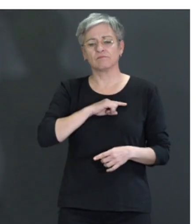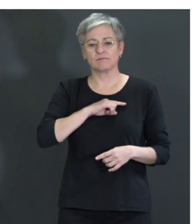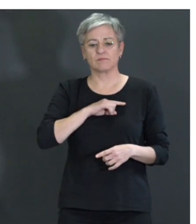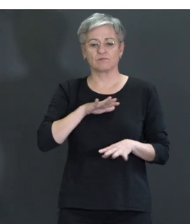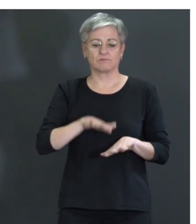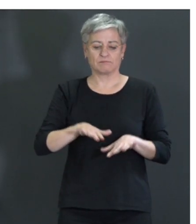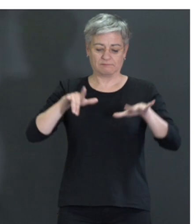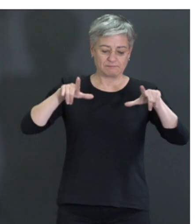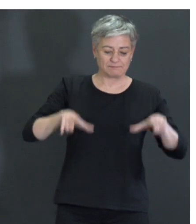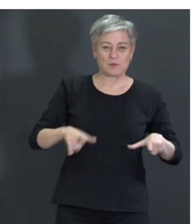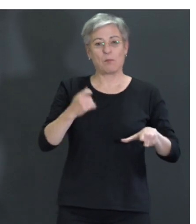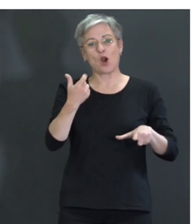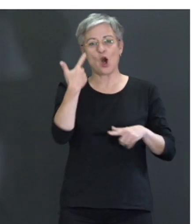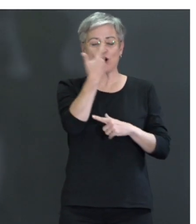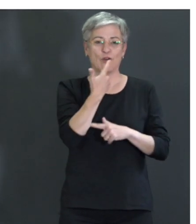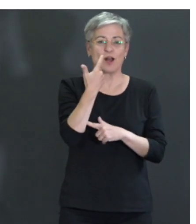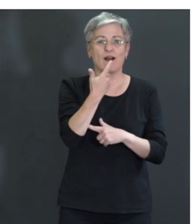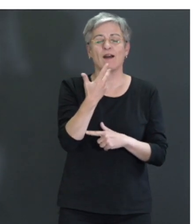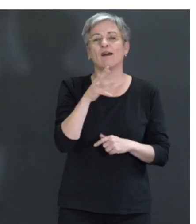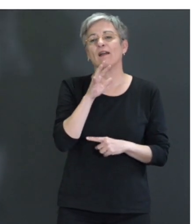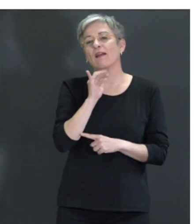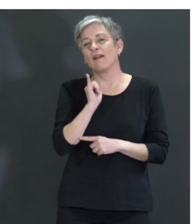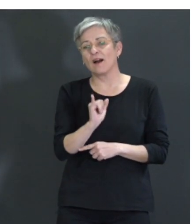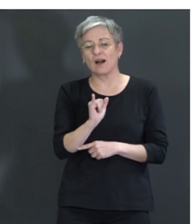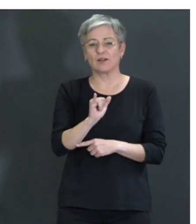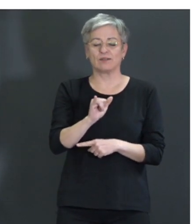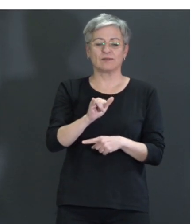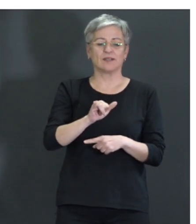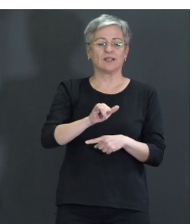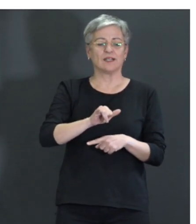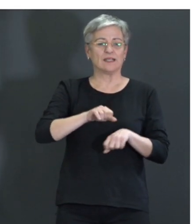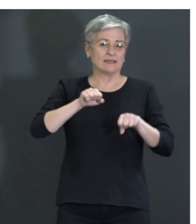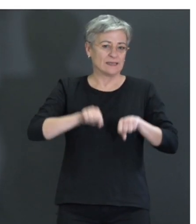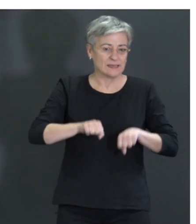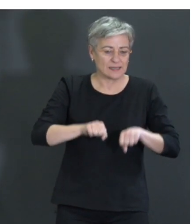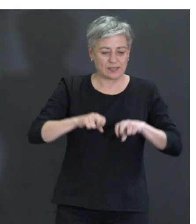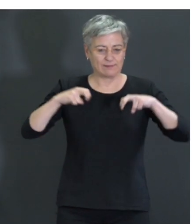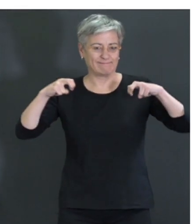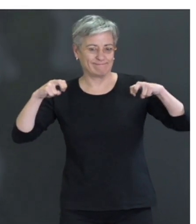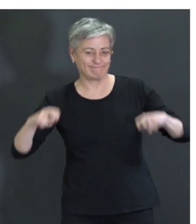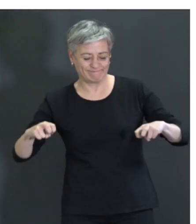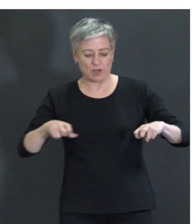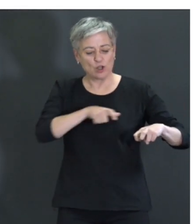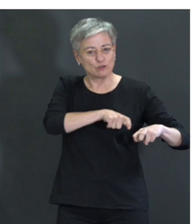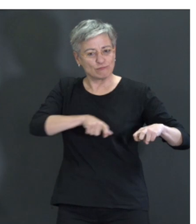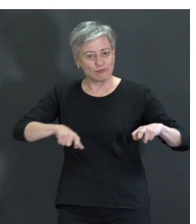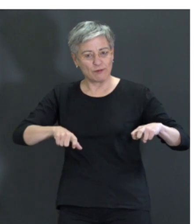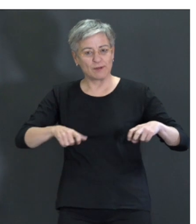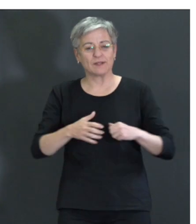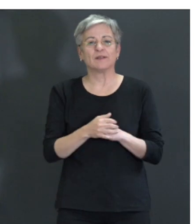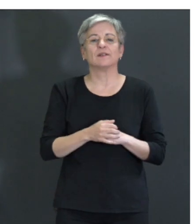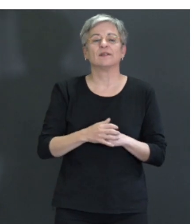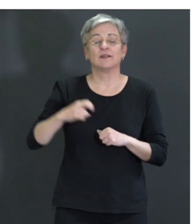un set de rodaje en el que tenemos un tresillo, un sillón y un sofá, en el que yo estoy sentada en un